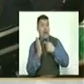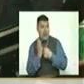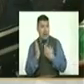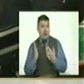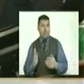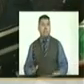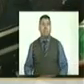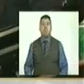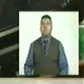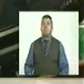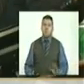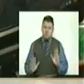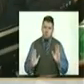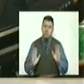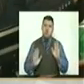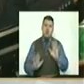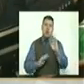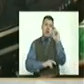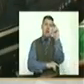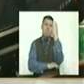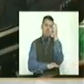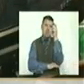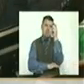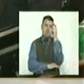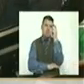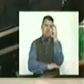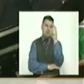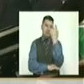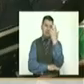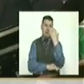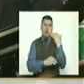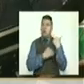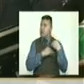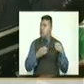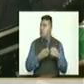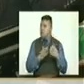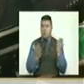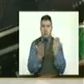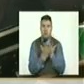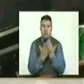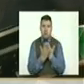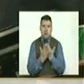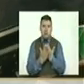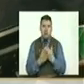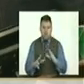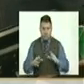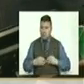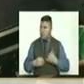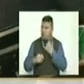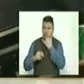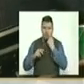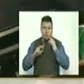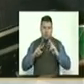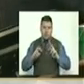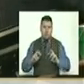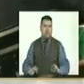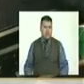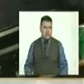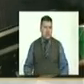pudiera intervenir, sería la fiscalía el ente competente para asumir estas investigaciones. Y